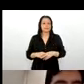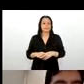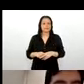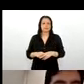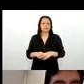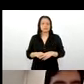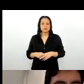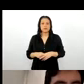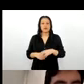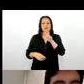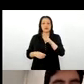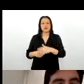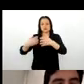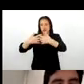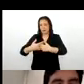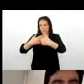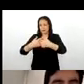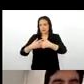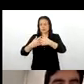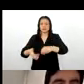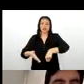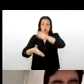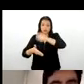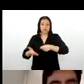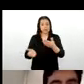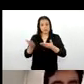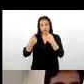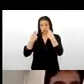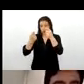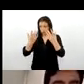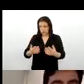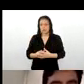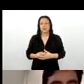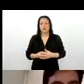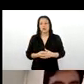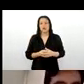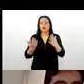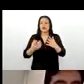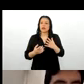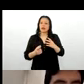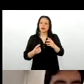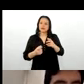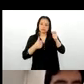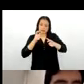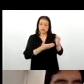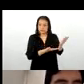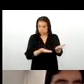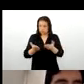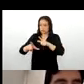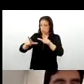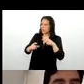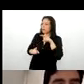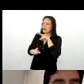tres empresas que tienen contratos de servicio turístico, o sea, llevan a los turistas a estos espacios,